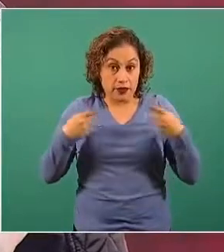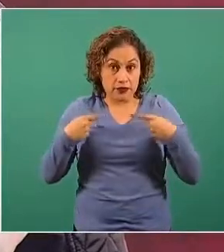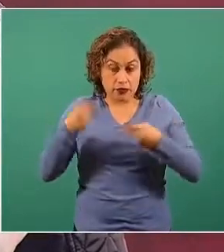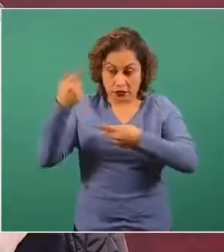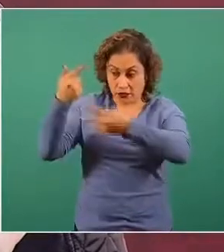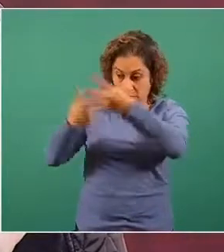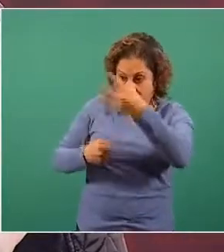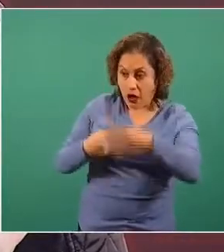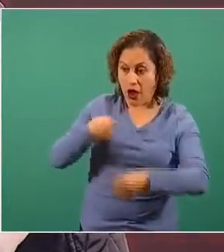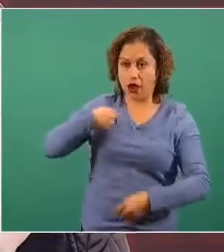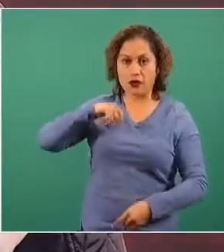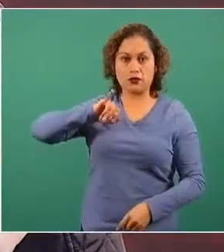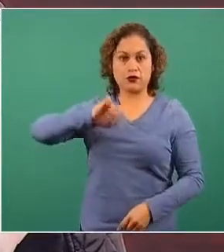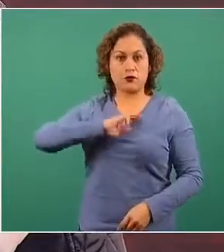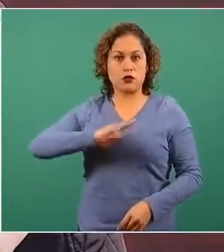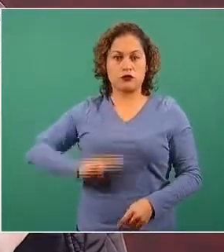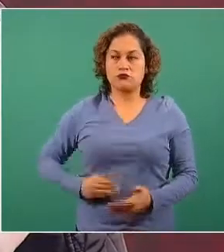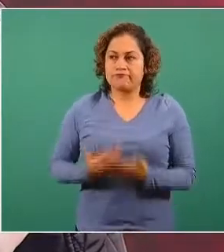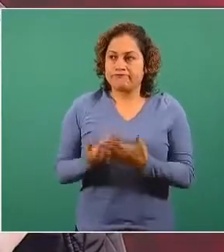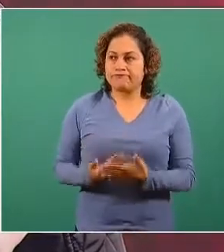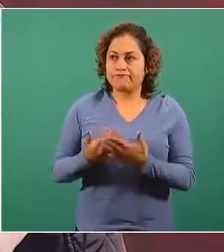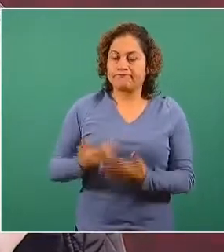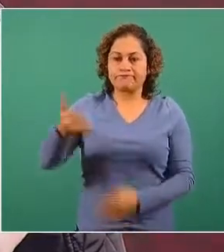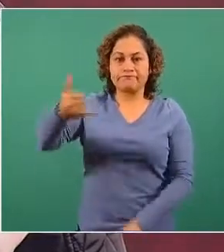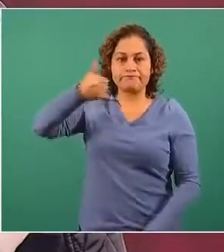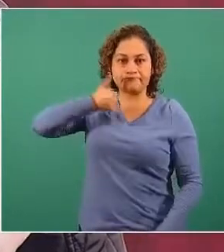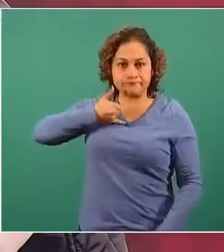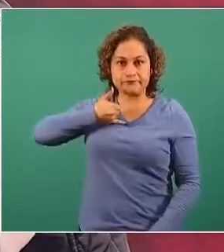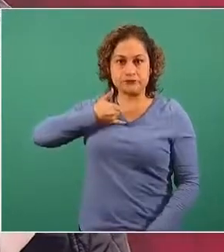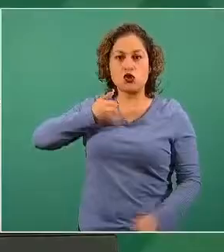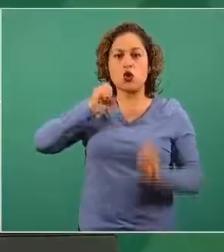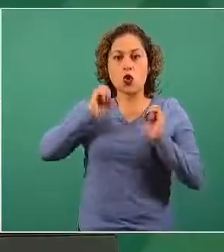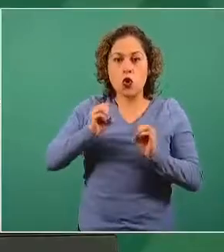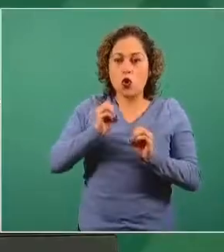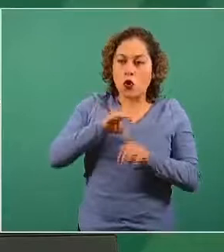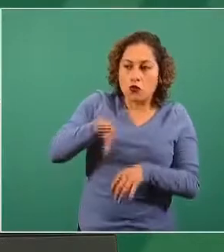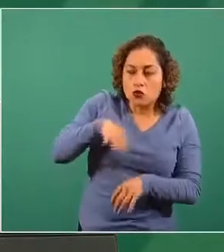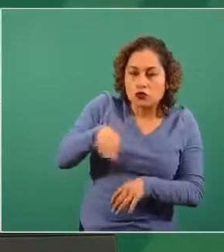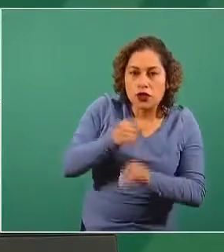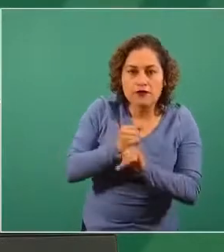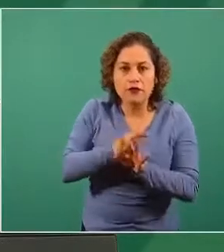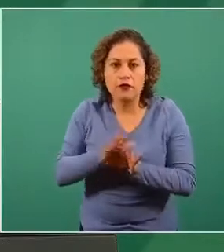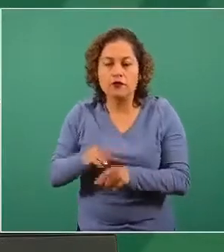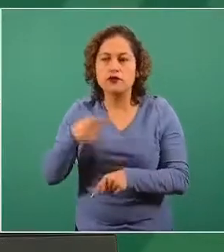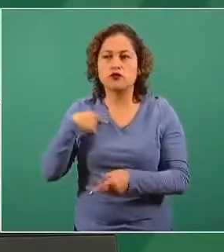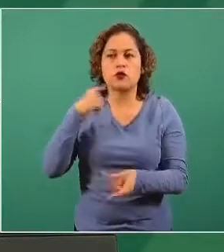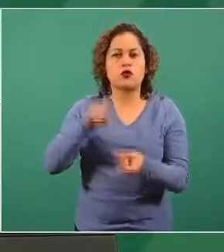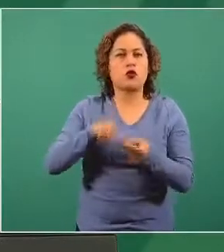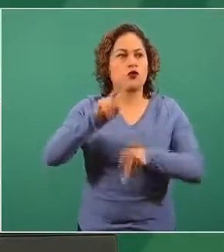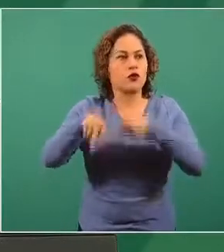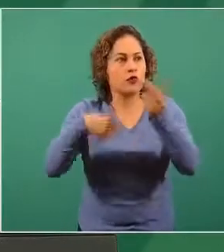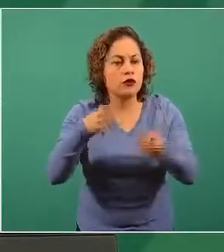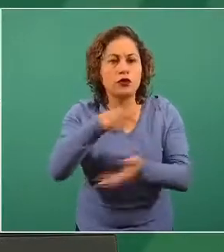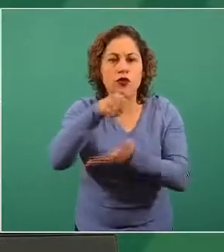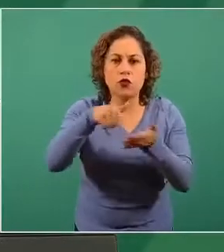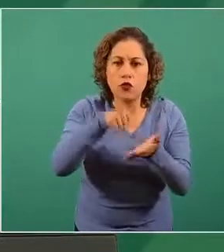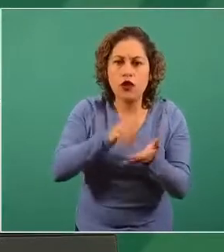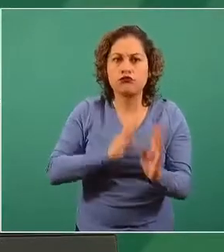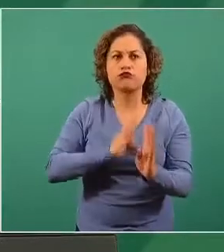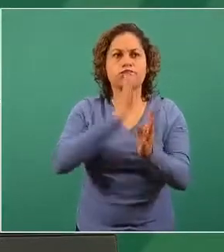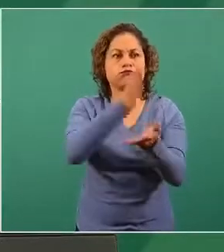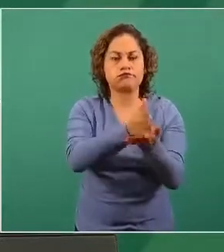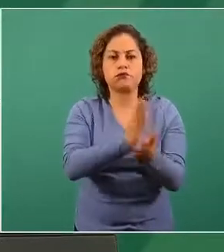pendiente de en dónde va a estar su módulo de vacunación y de cuándo les toque. Van a ver